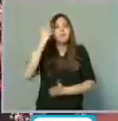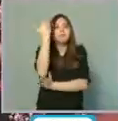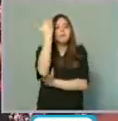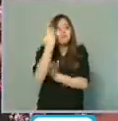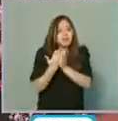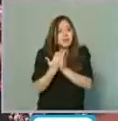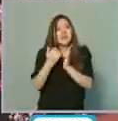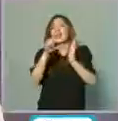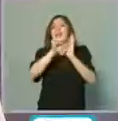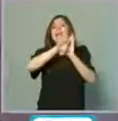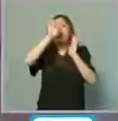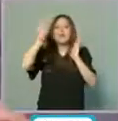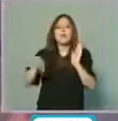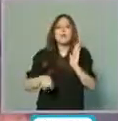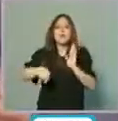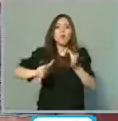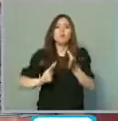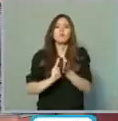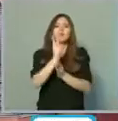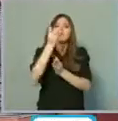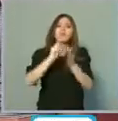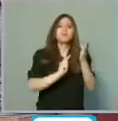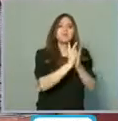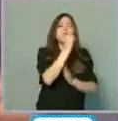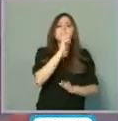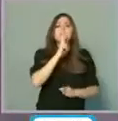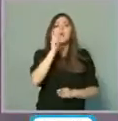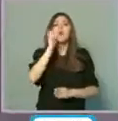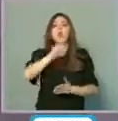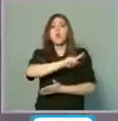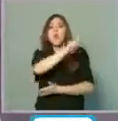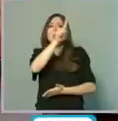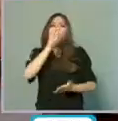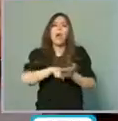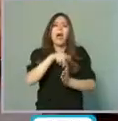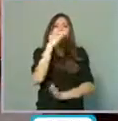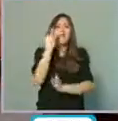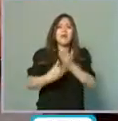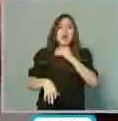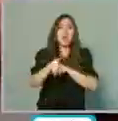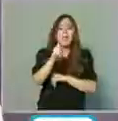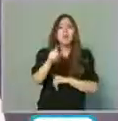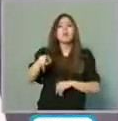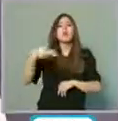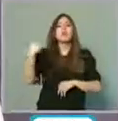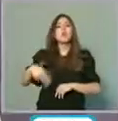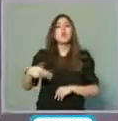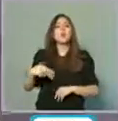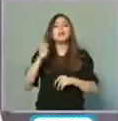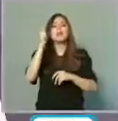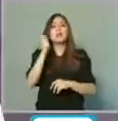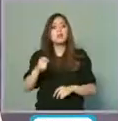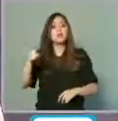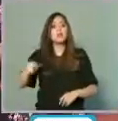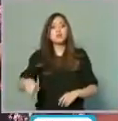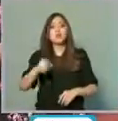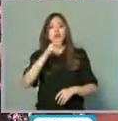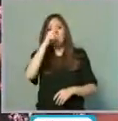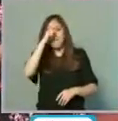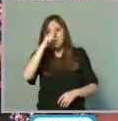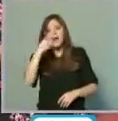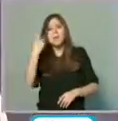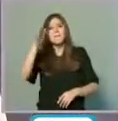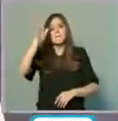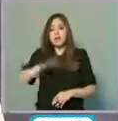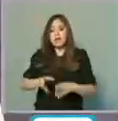se planta, o sea, se da muy fácil, incluso en climas áridos, en climas secos. Se llama, su nombre quiere decir lo que no se muere. O sea, es muy fácil que se dé. Ok.